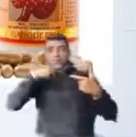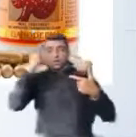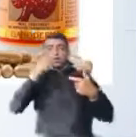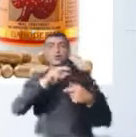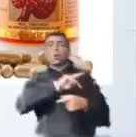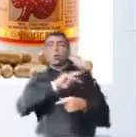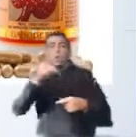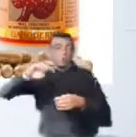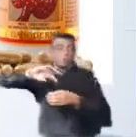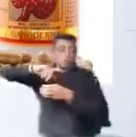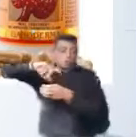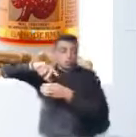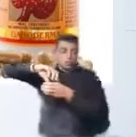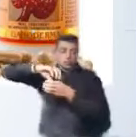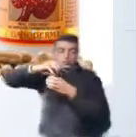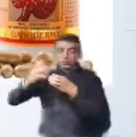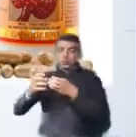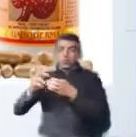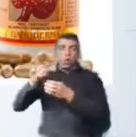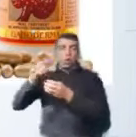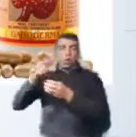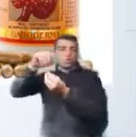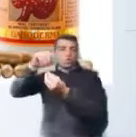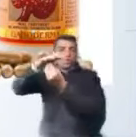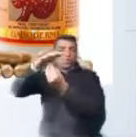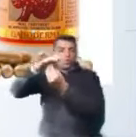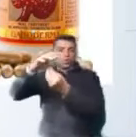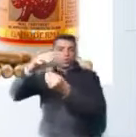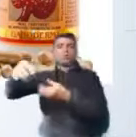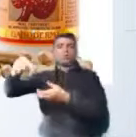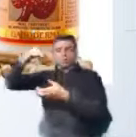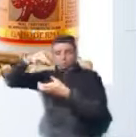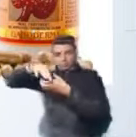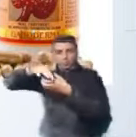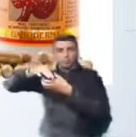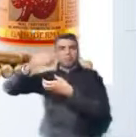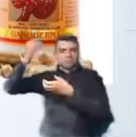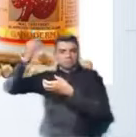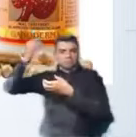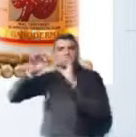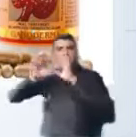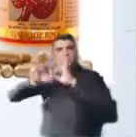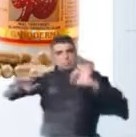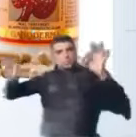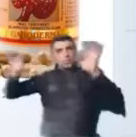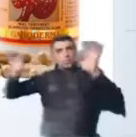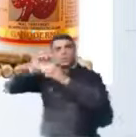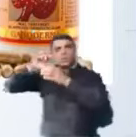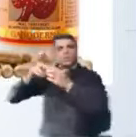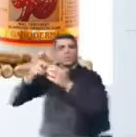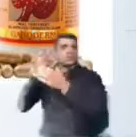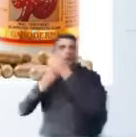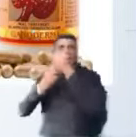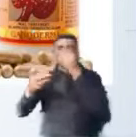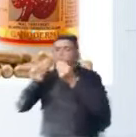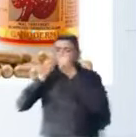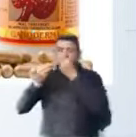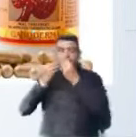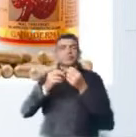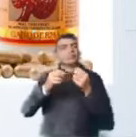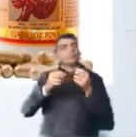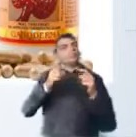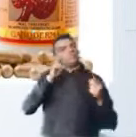Cordyceps sinensis, ya mencionada la información de la importancia del consumo de ambos para estar